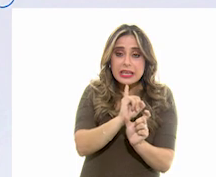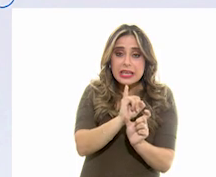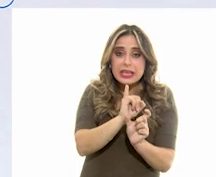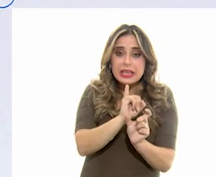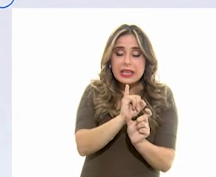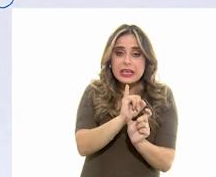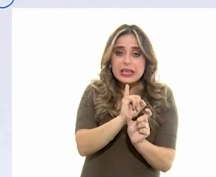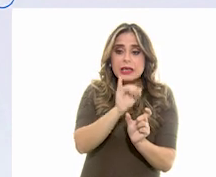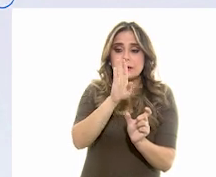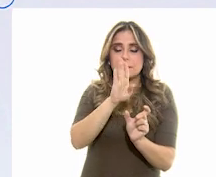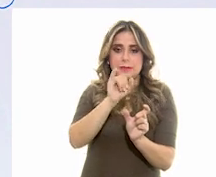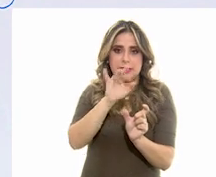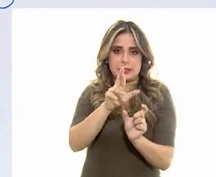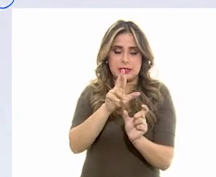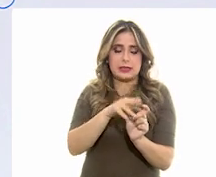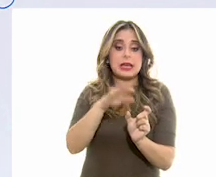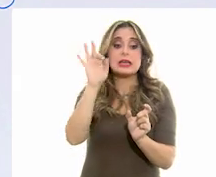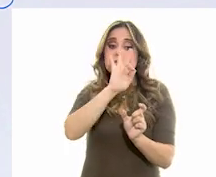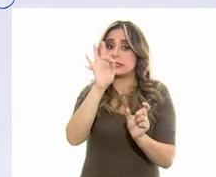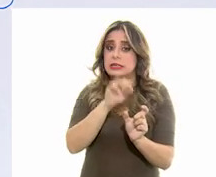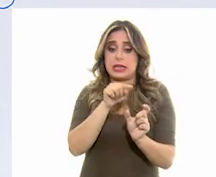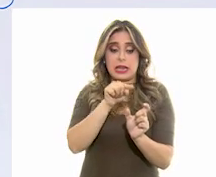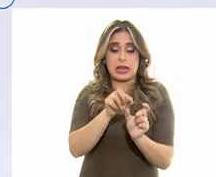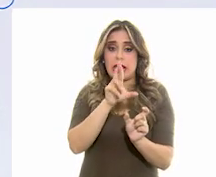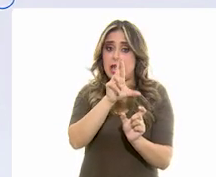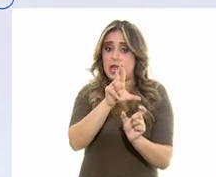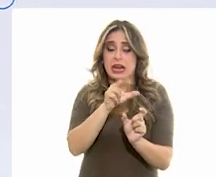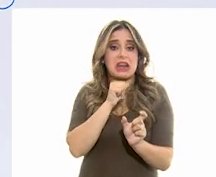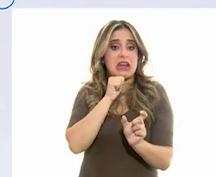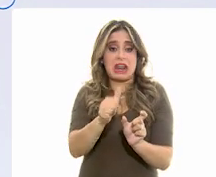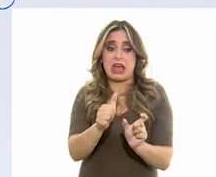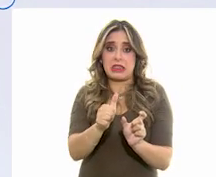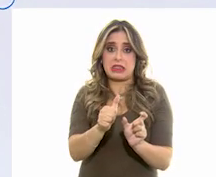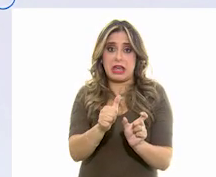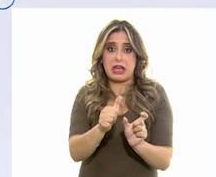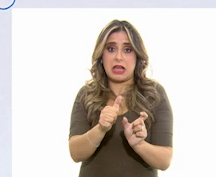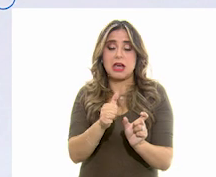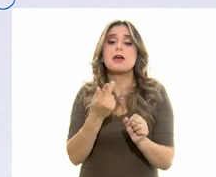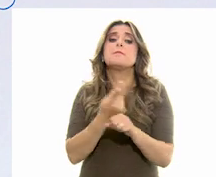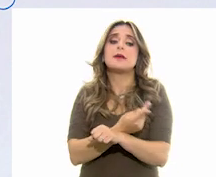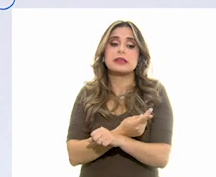Ok. Si no tuviera la R, diría sí.